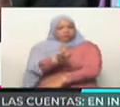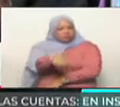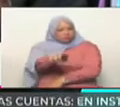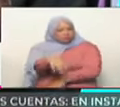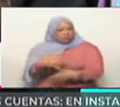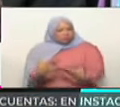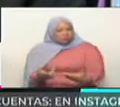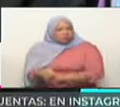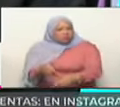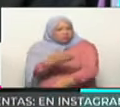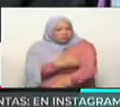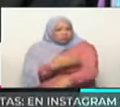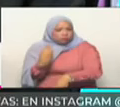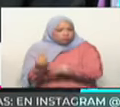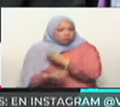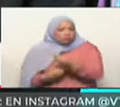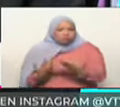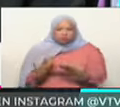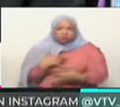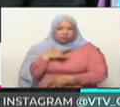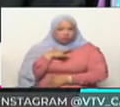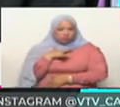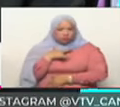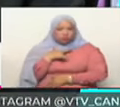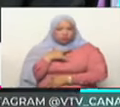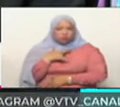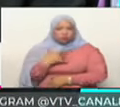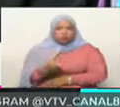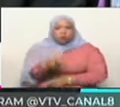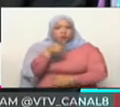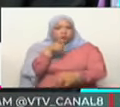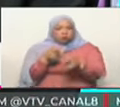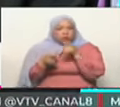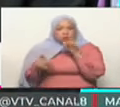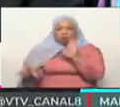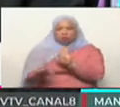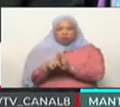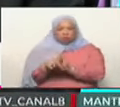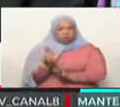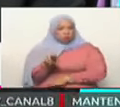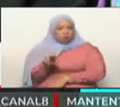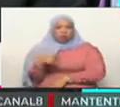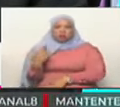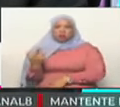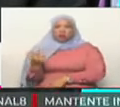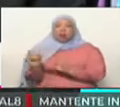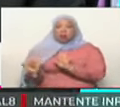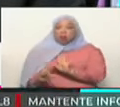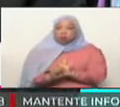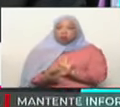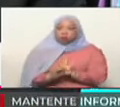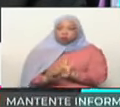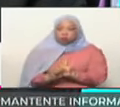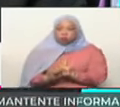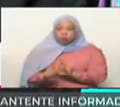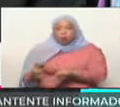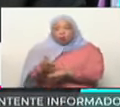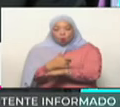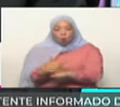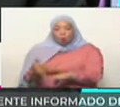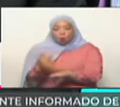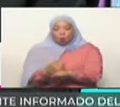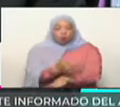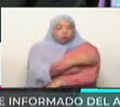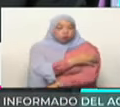antes. Que se saque a la consulta pública una ley, ¿no? Antes las leyes, cuando gobernó la